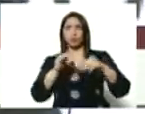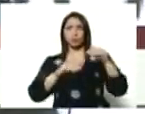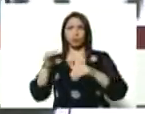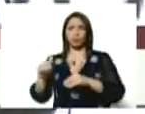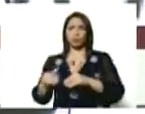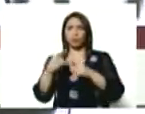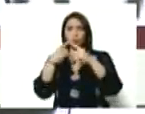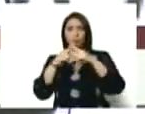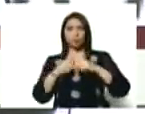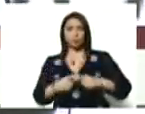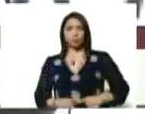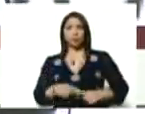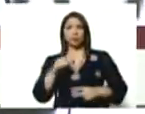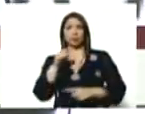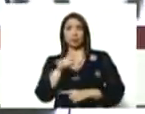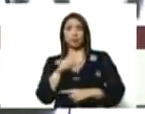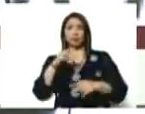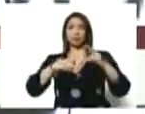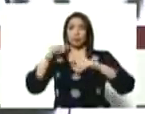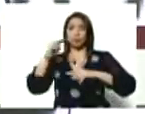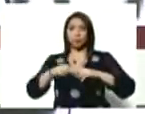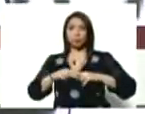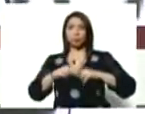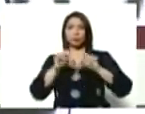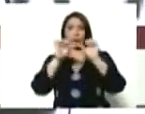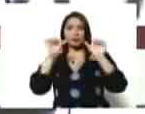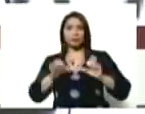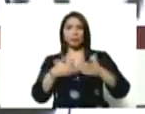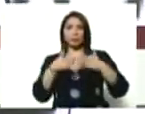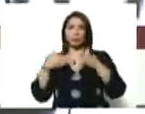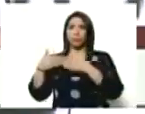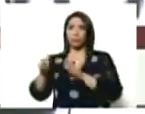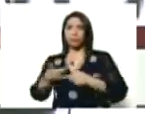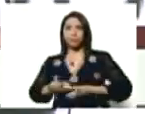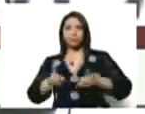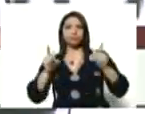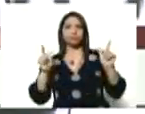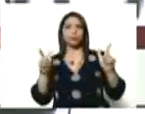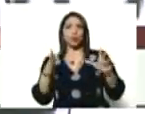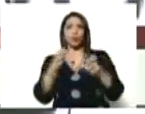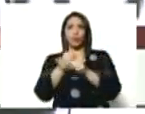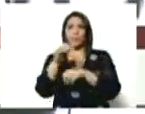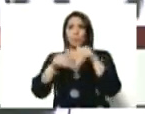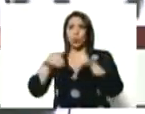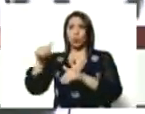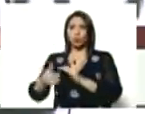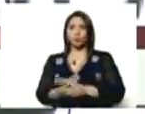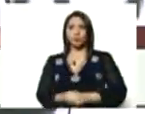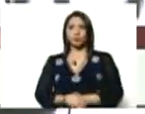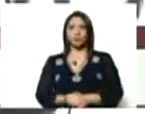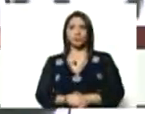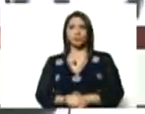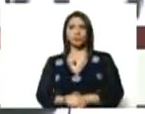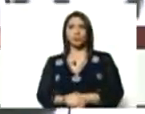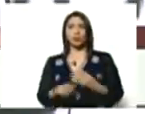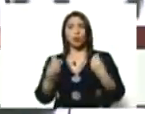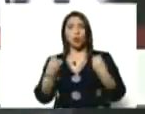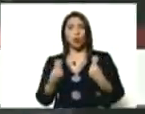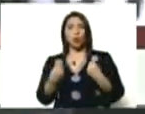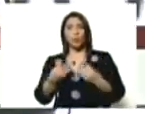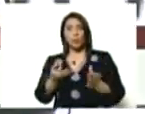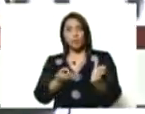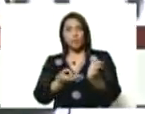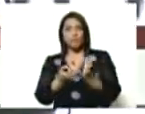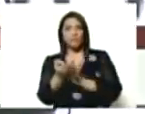de allí, se construyó un sistema de garantías que han permitido garantizar la confiabilidad del voto como fiel expresión de la voluntad